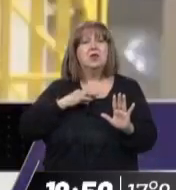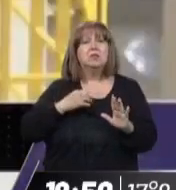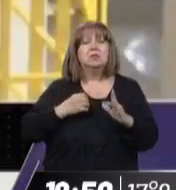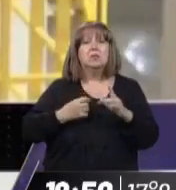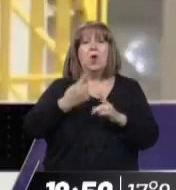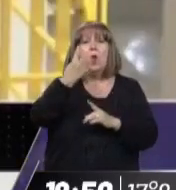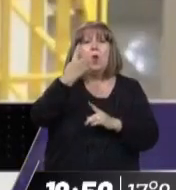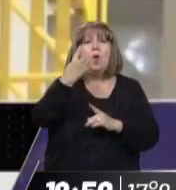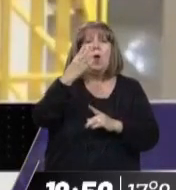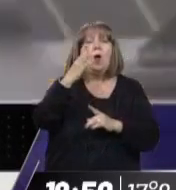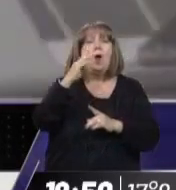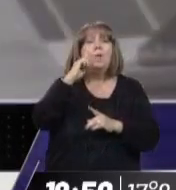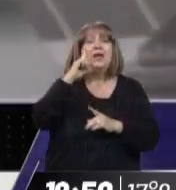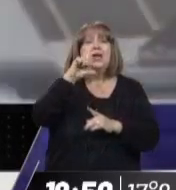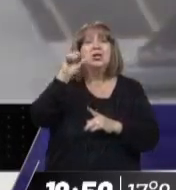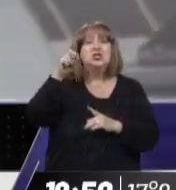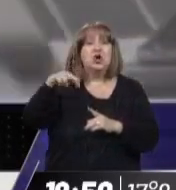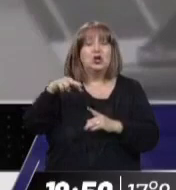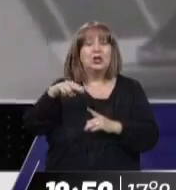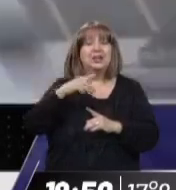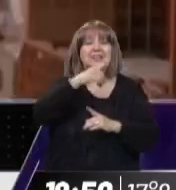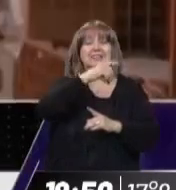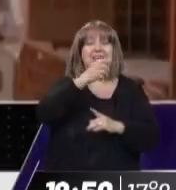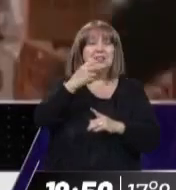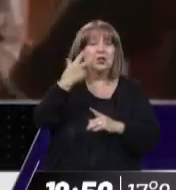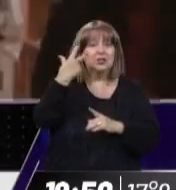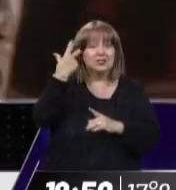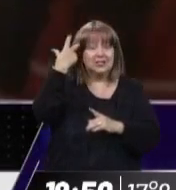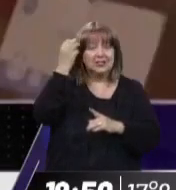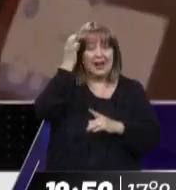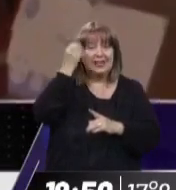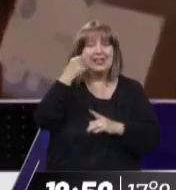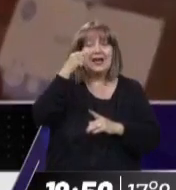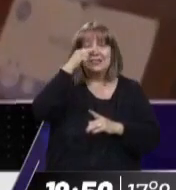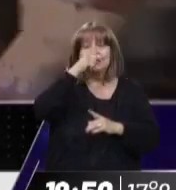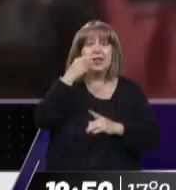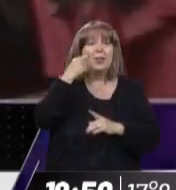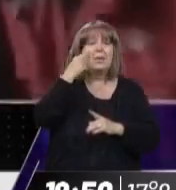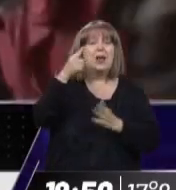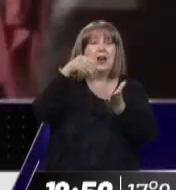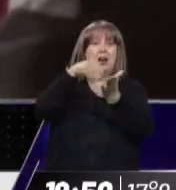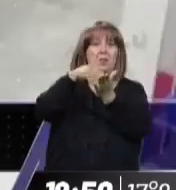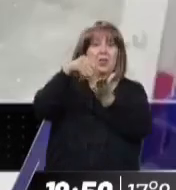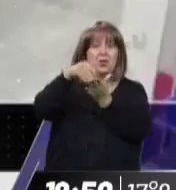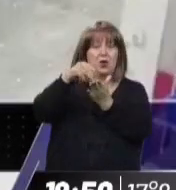vez 1 billón de yuanes, unos 137.000 millones de euros. El año pasado este día se